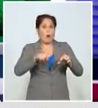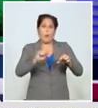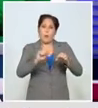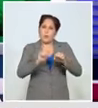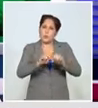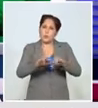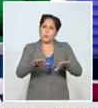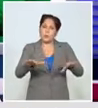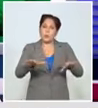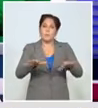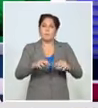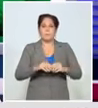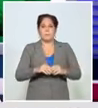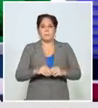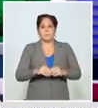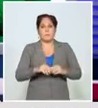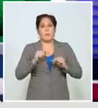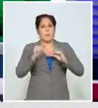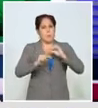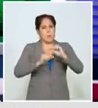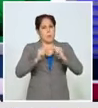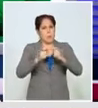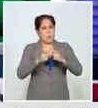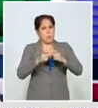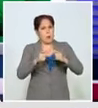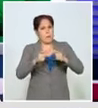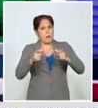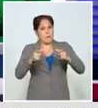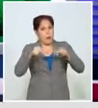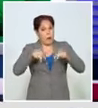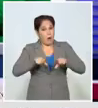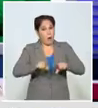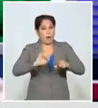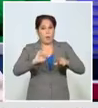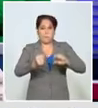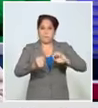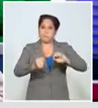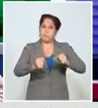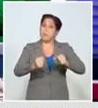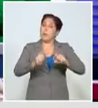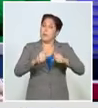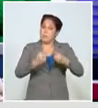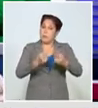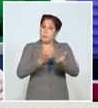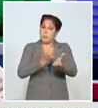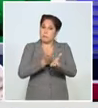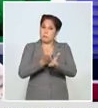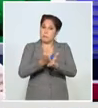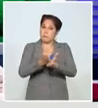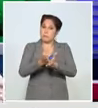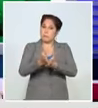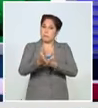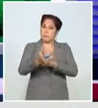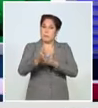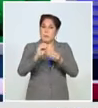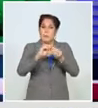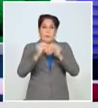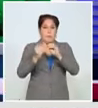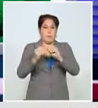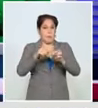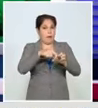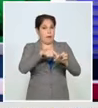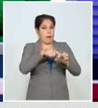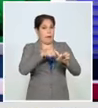después de haber tenido un incremento en el número de casos, todavía mantiene una transmisión